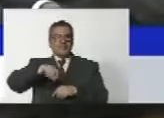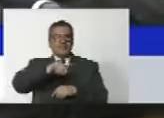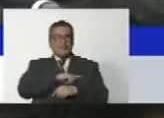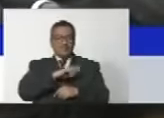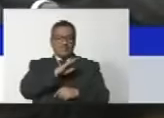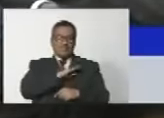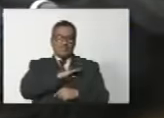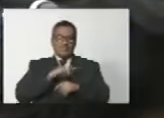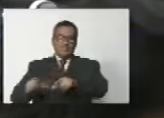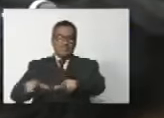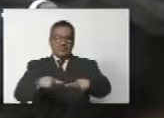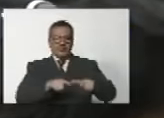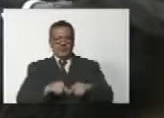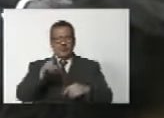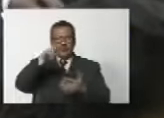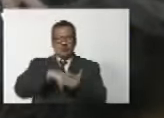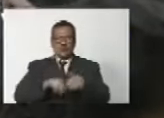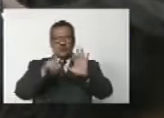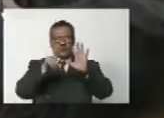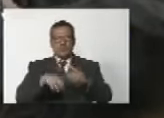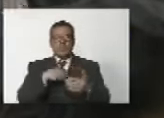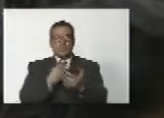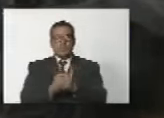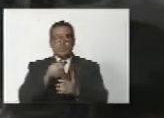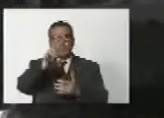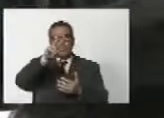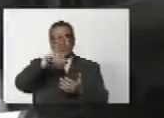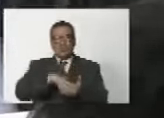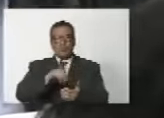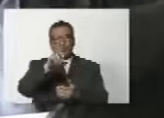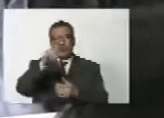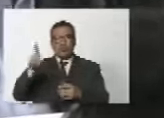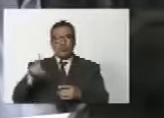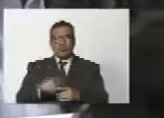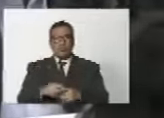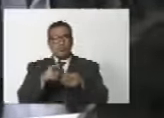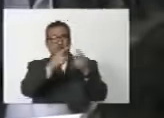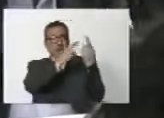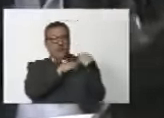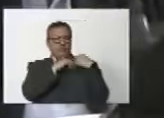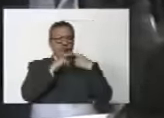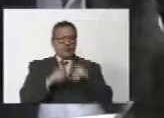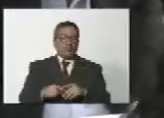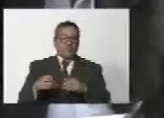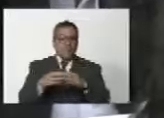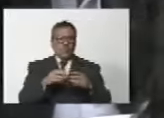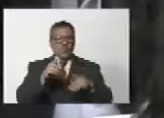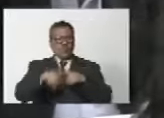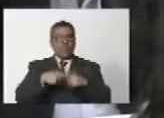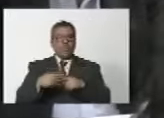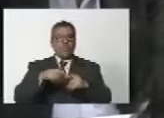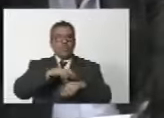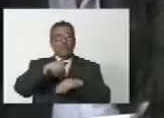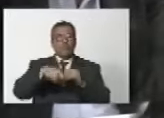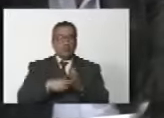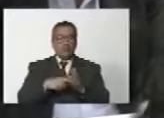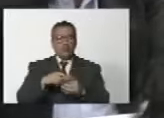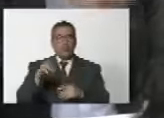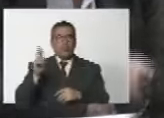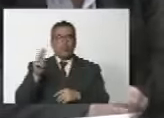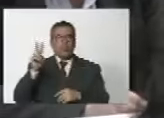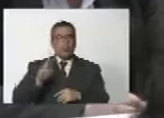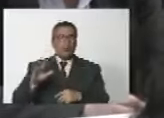tierra. Entre el año 2006 al 2011, ejerció el cargo de Procuradora General de la